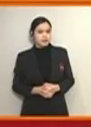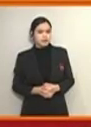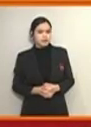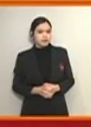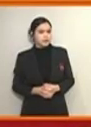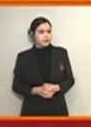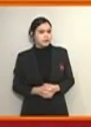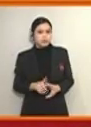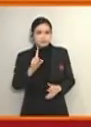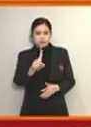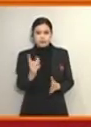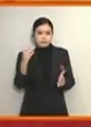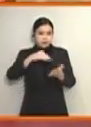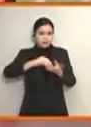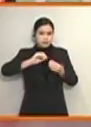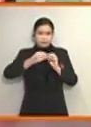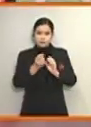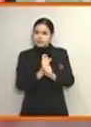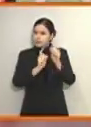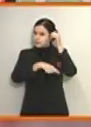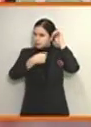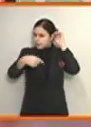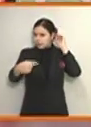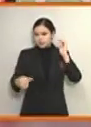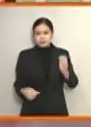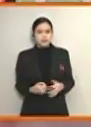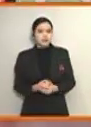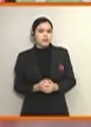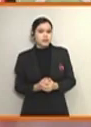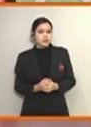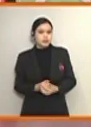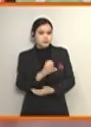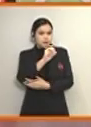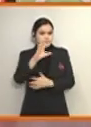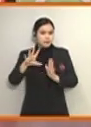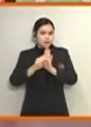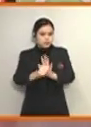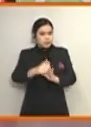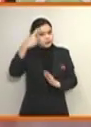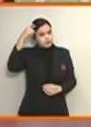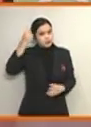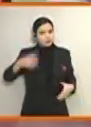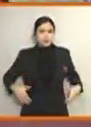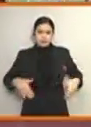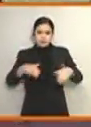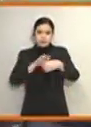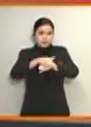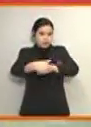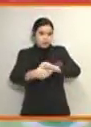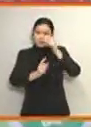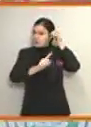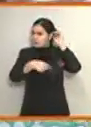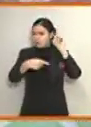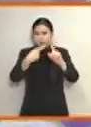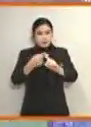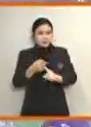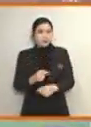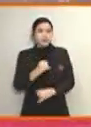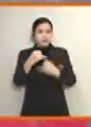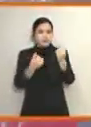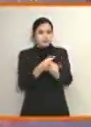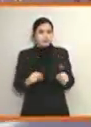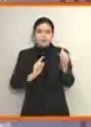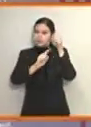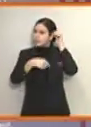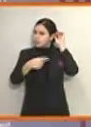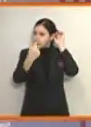porque este es el 1. Repito con mucho gusto, el número ganador para la diaria es el 05 con su símbolo de sueños embarazada. Para Multi X es jugada gratis,